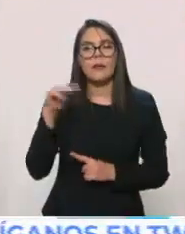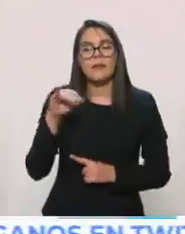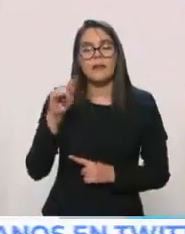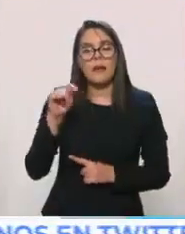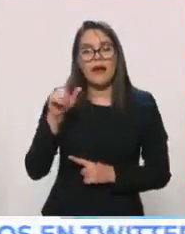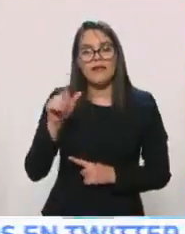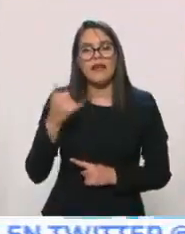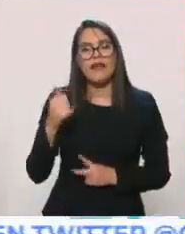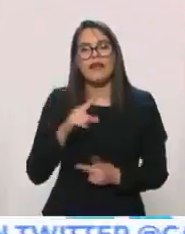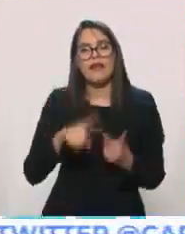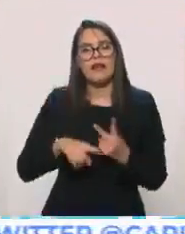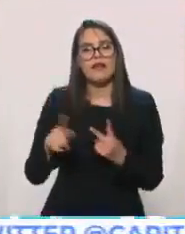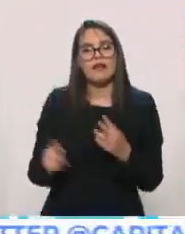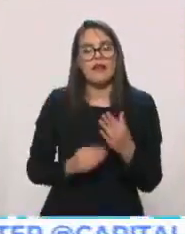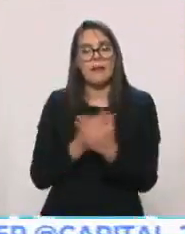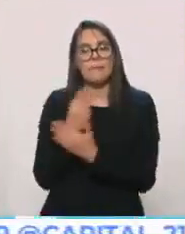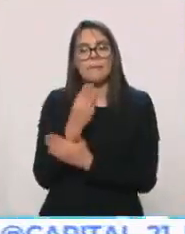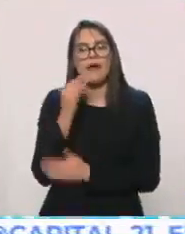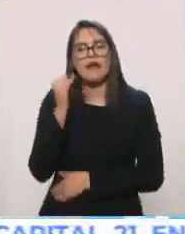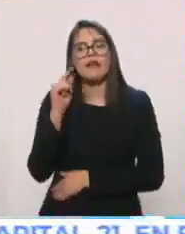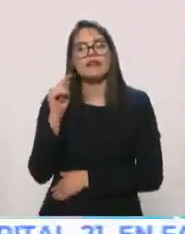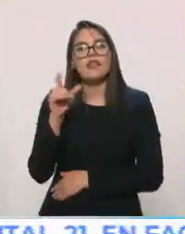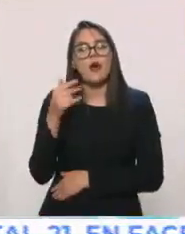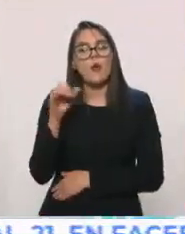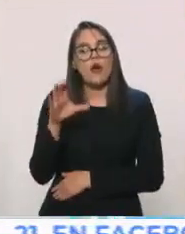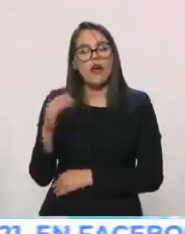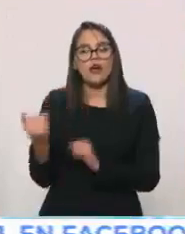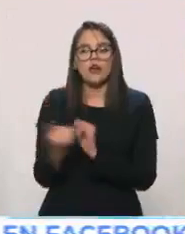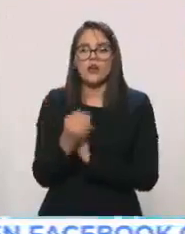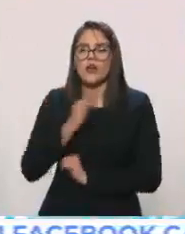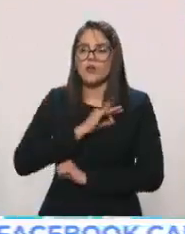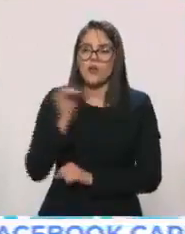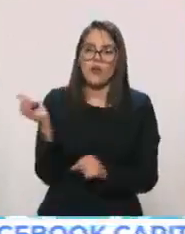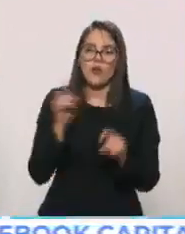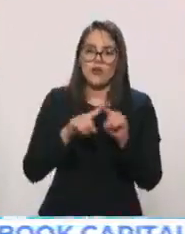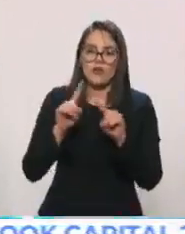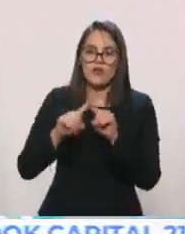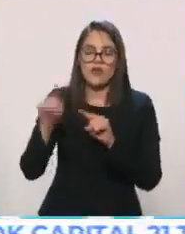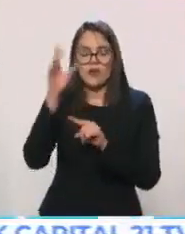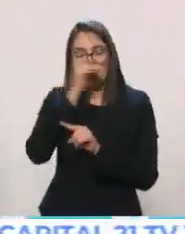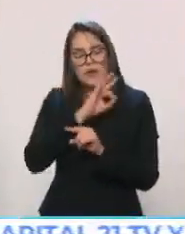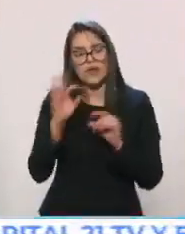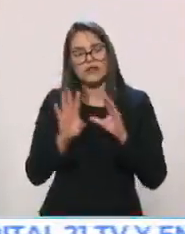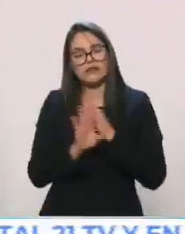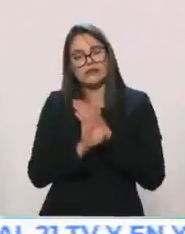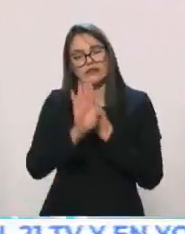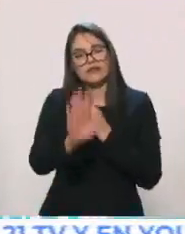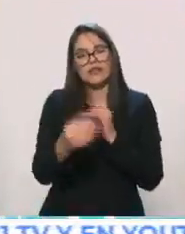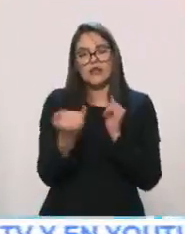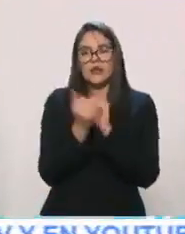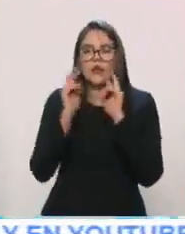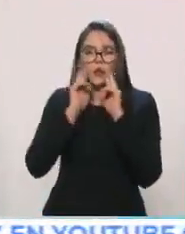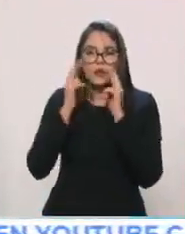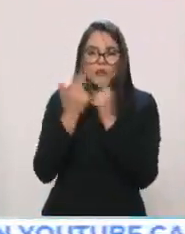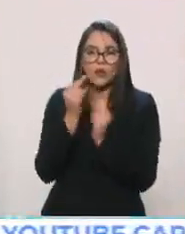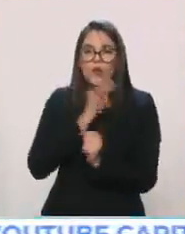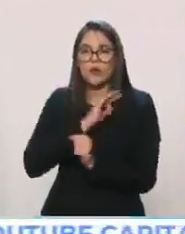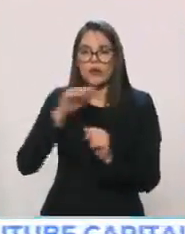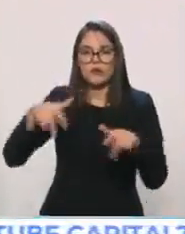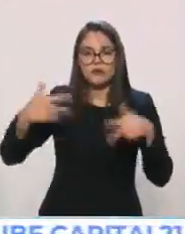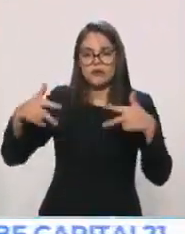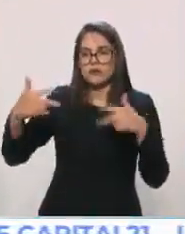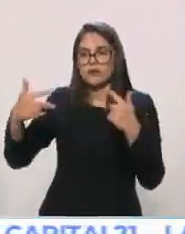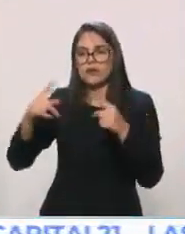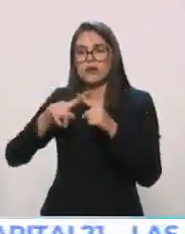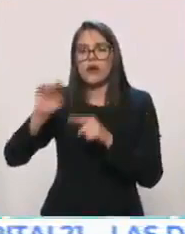Consejo de Seguridad y Protección Civil a fin de mitigar los embates de la contingencia, así como las reuniones a distancia de los gabinetes que tiene